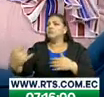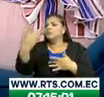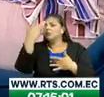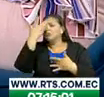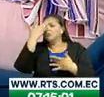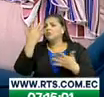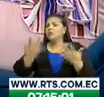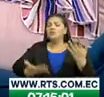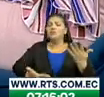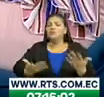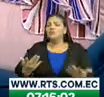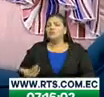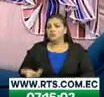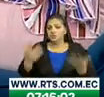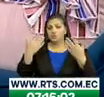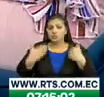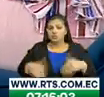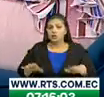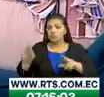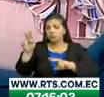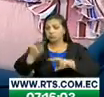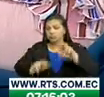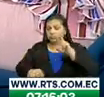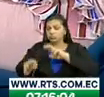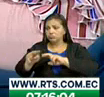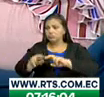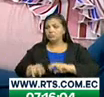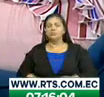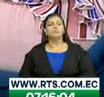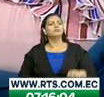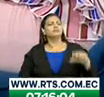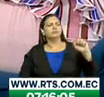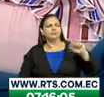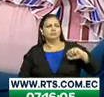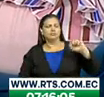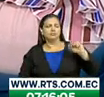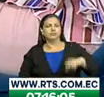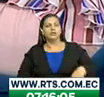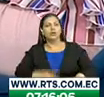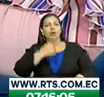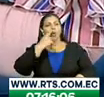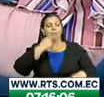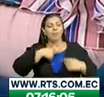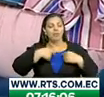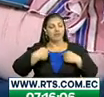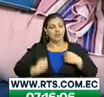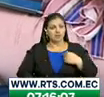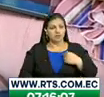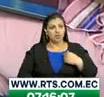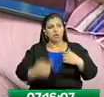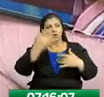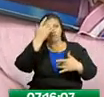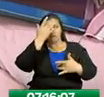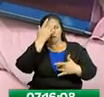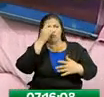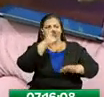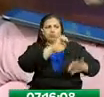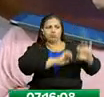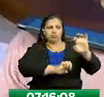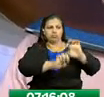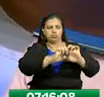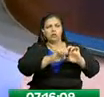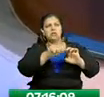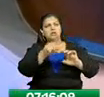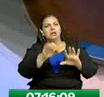mismo cuadro. ¿Cómo anda el tema del cerco epidemiológico? Se está haciendo el seguimiento. Insisto, no necesariamente una persona va a obtener